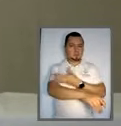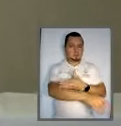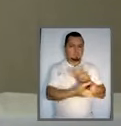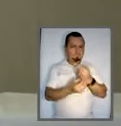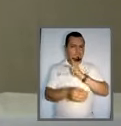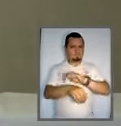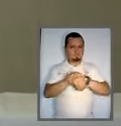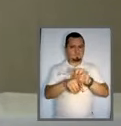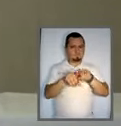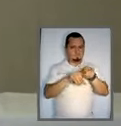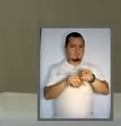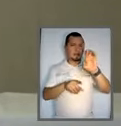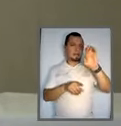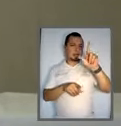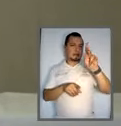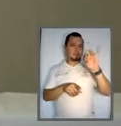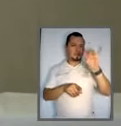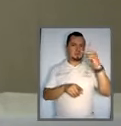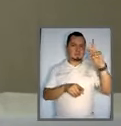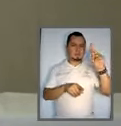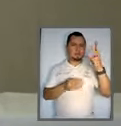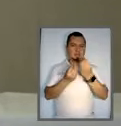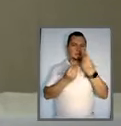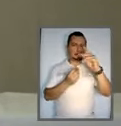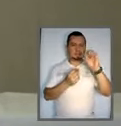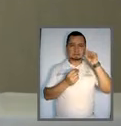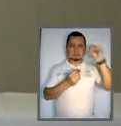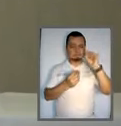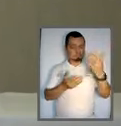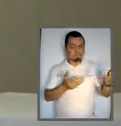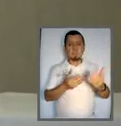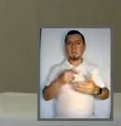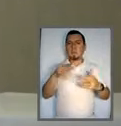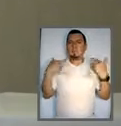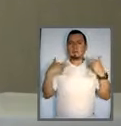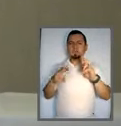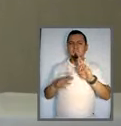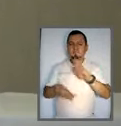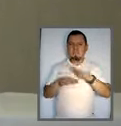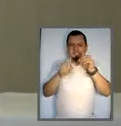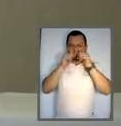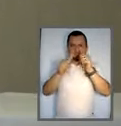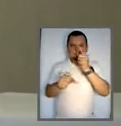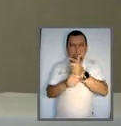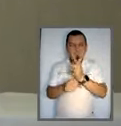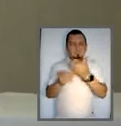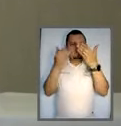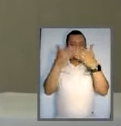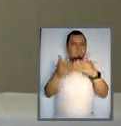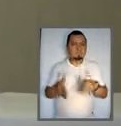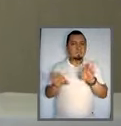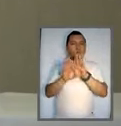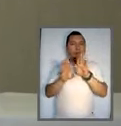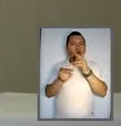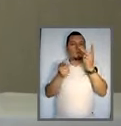compañero y amigo y hermano Elpidio, a que nuestros maestros estén más dedicados a descubrir y de